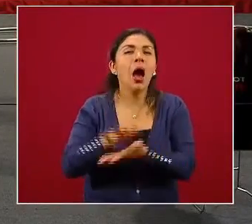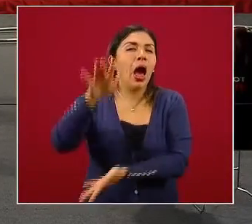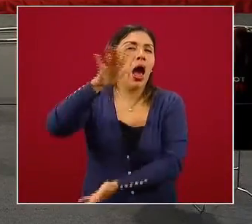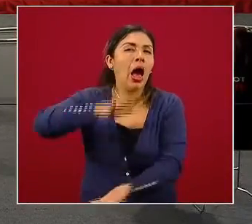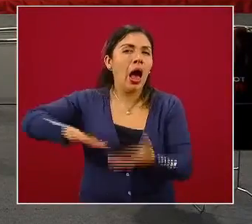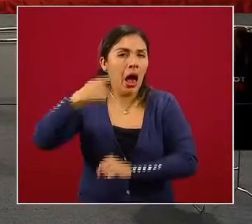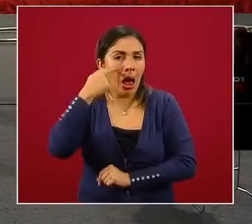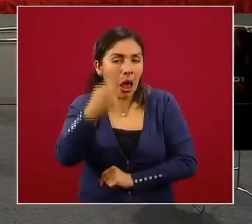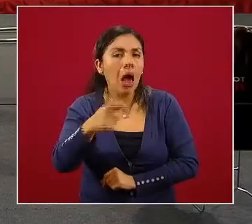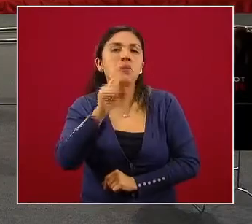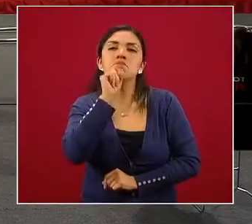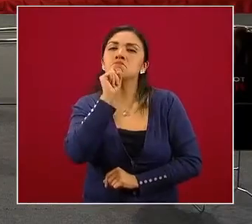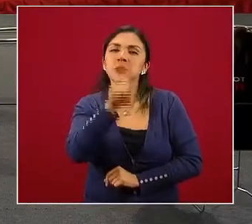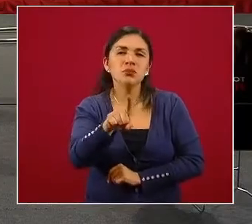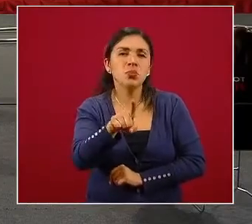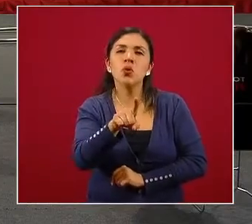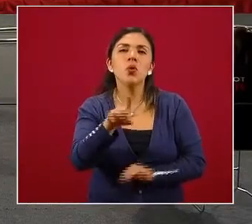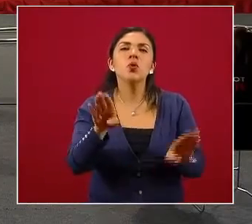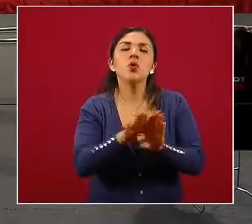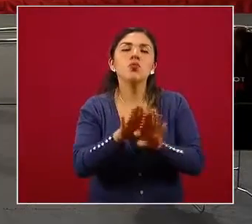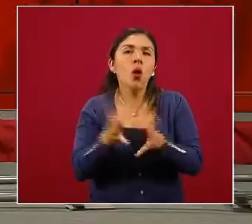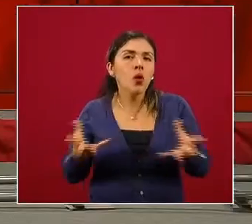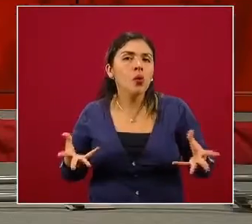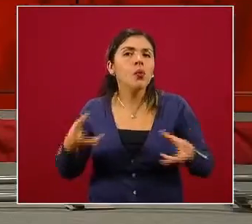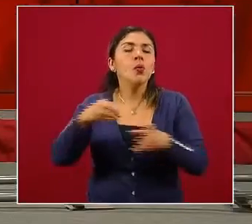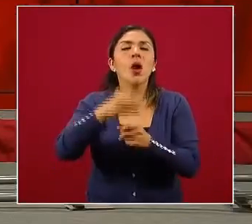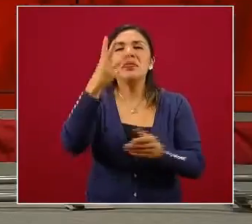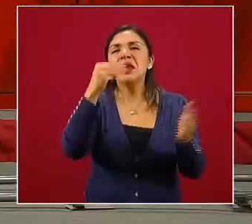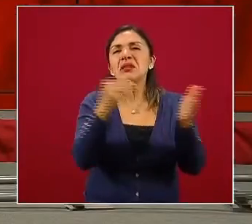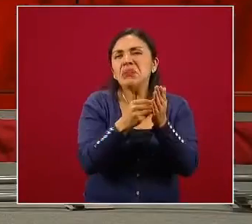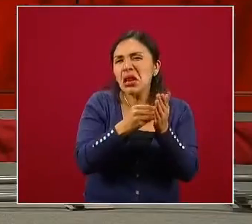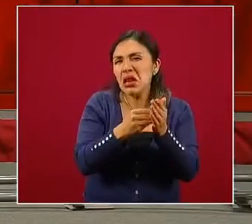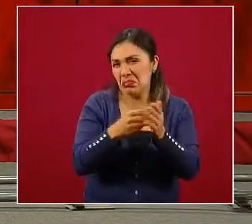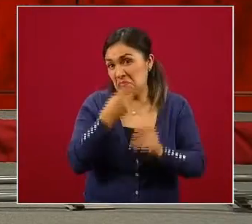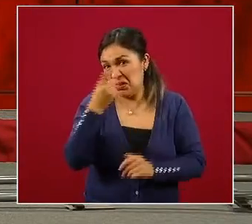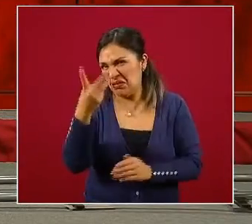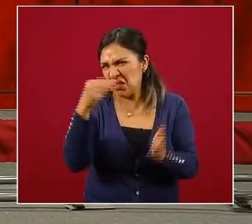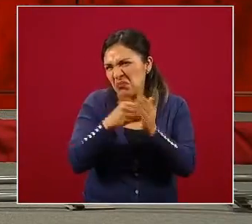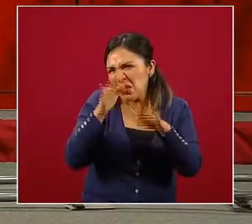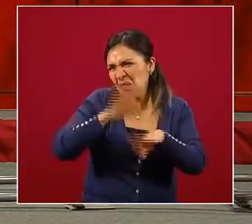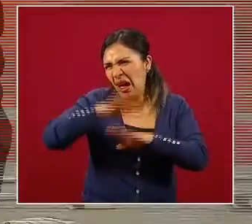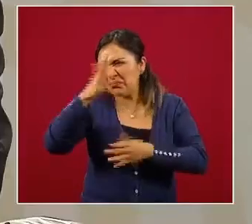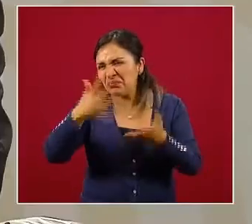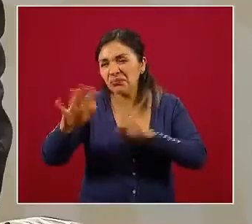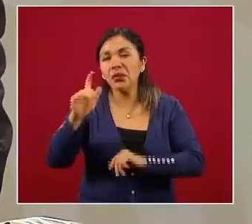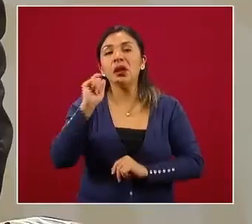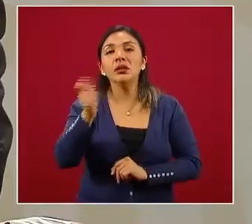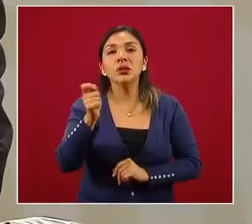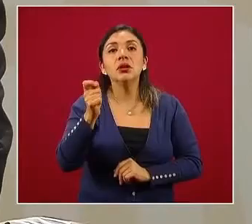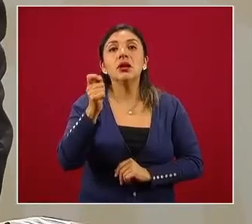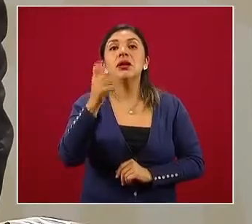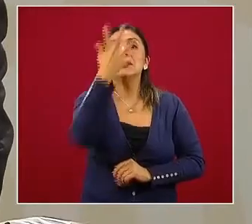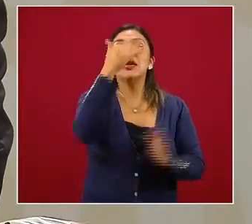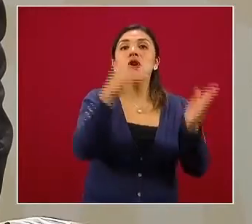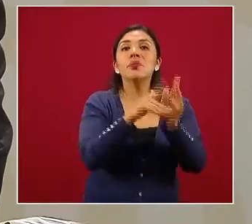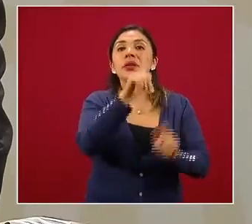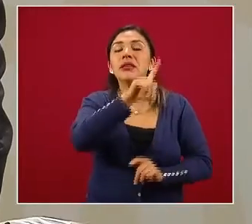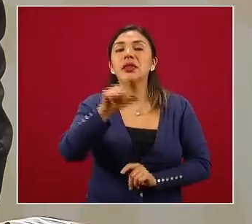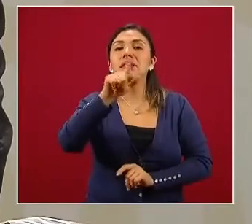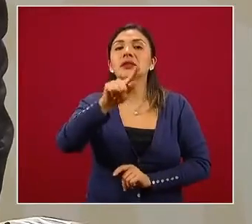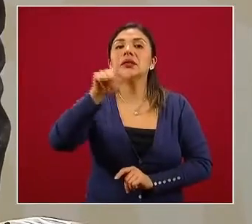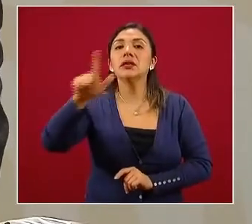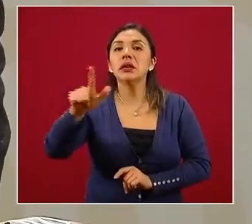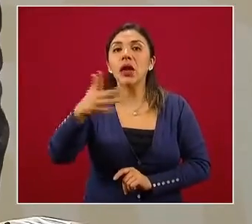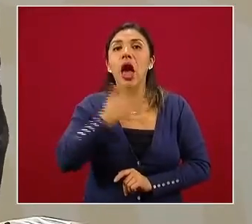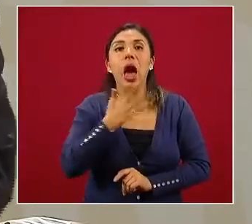mayoría sean precisamente un subconjunto, 3,000 y tantas me parece que dicen, un subconjunto de las